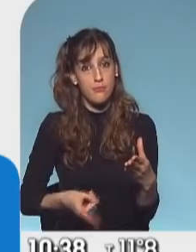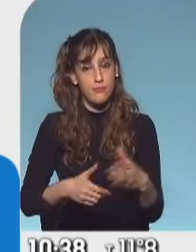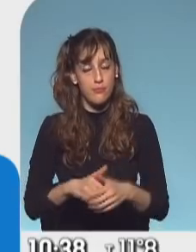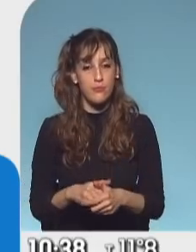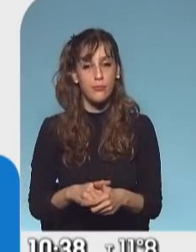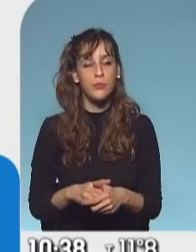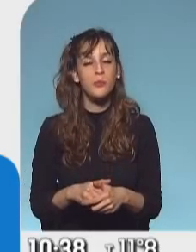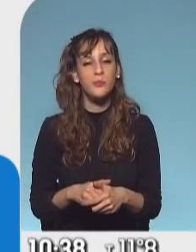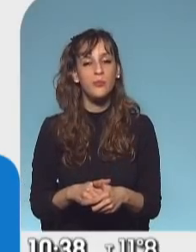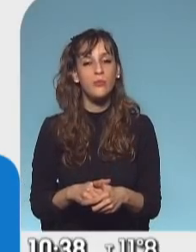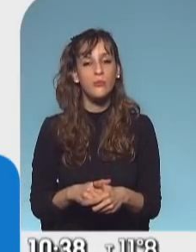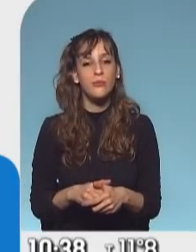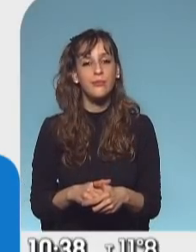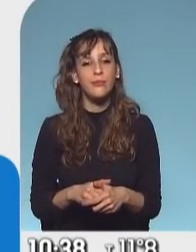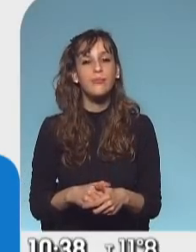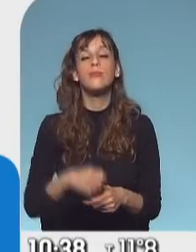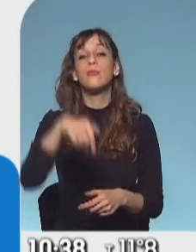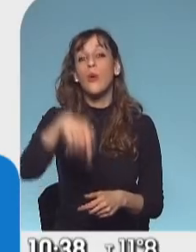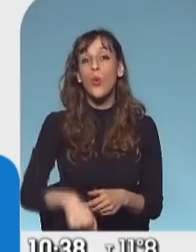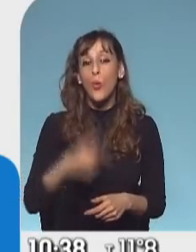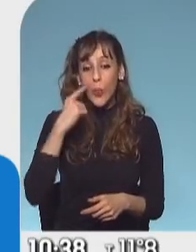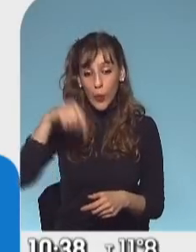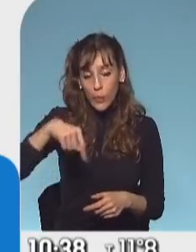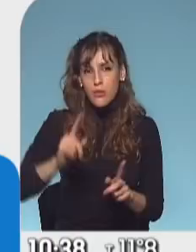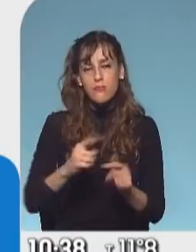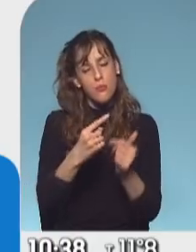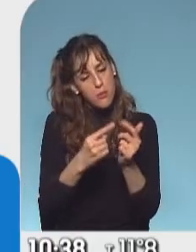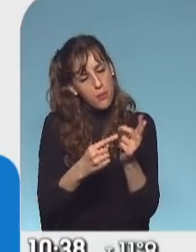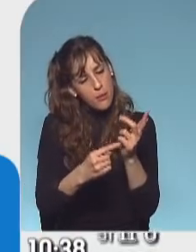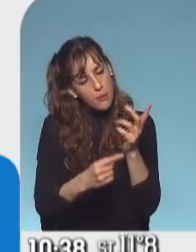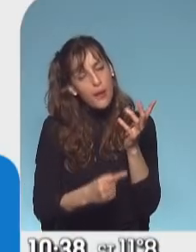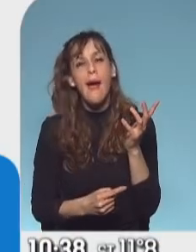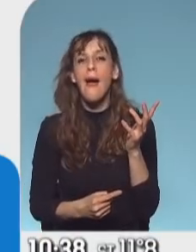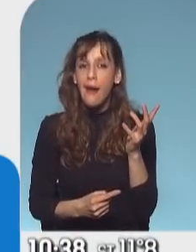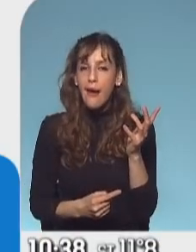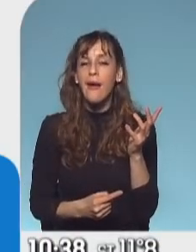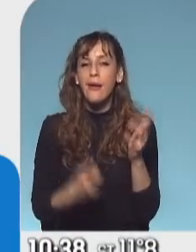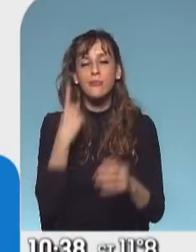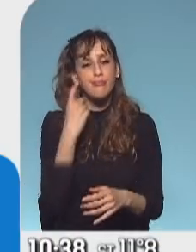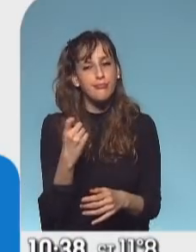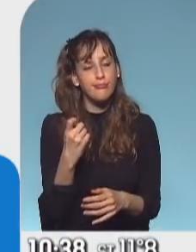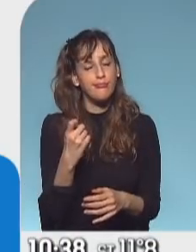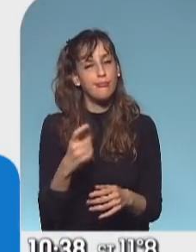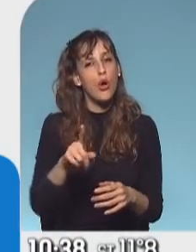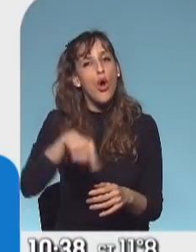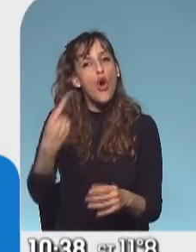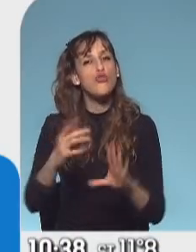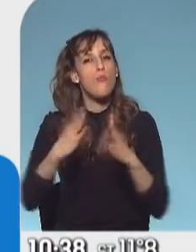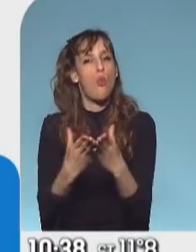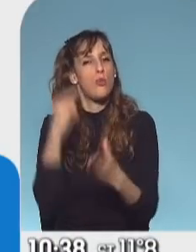Entonces uno tiene acá, tomando todo esto en cuenta, la posibilidad de pensar otro mundo, un mundo